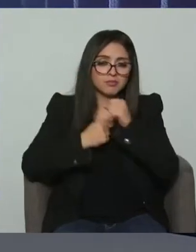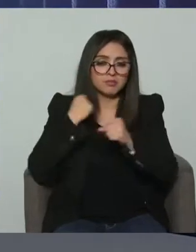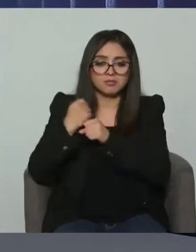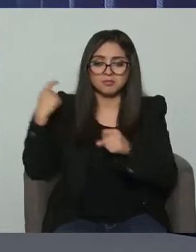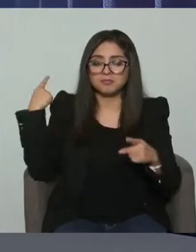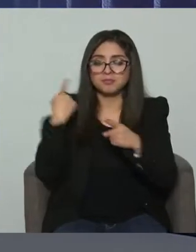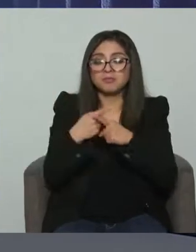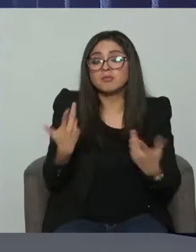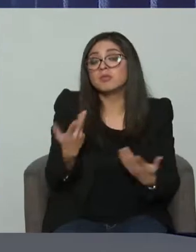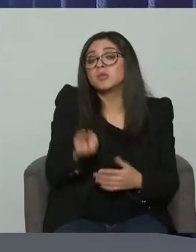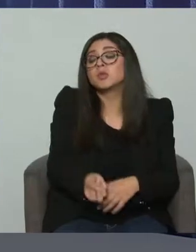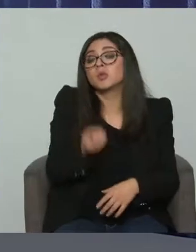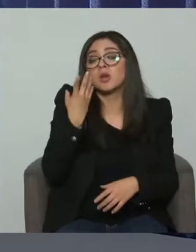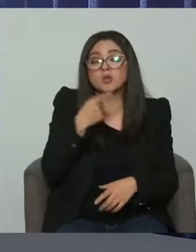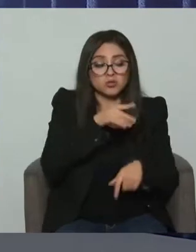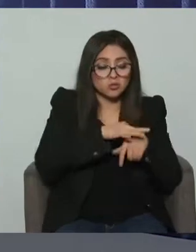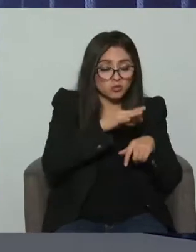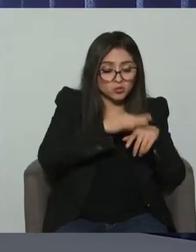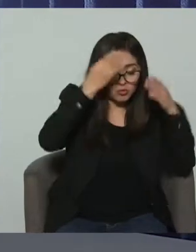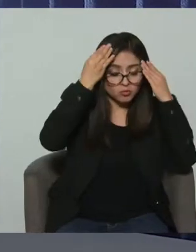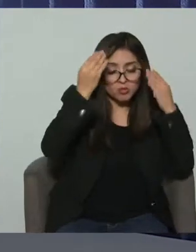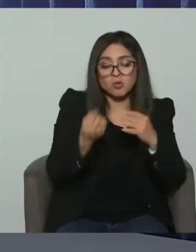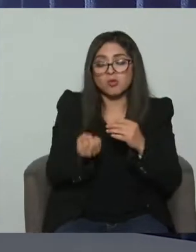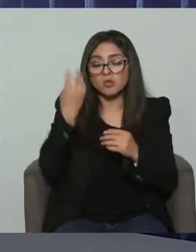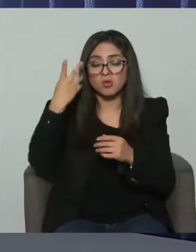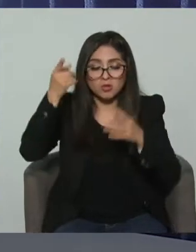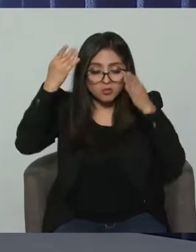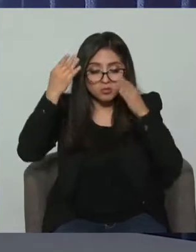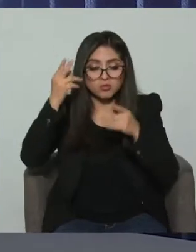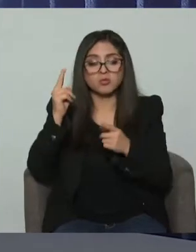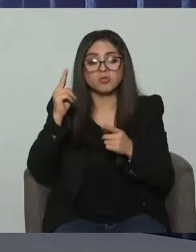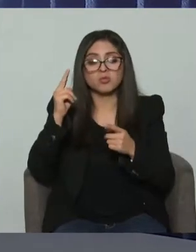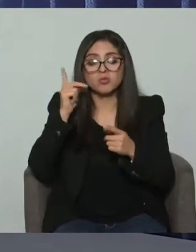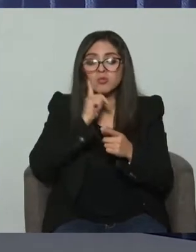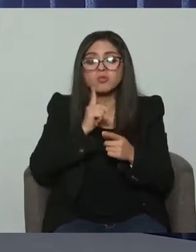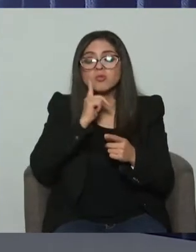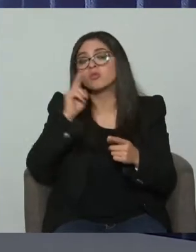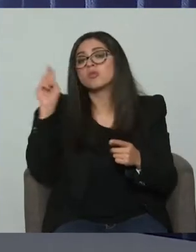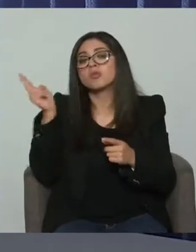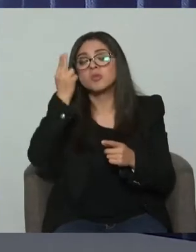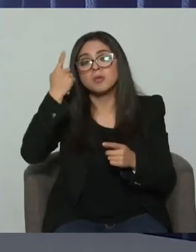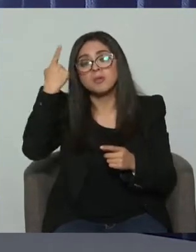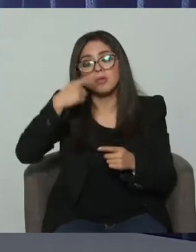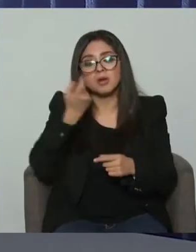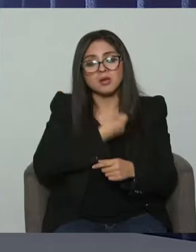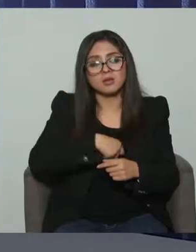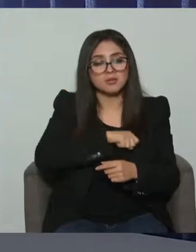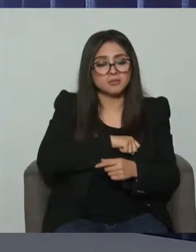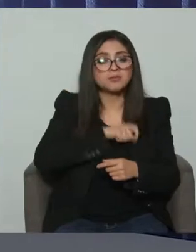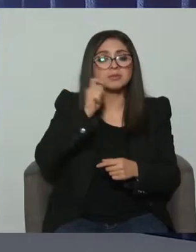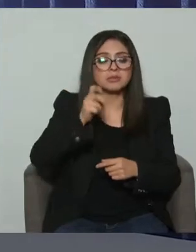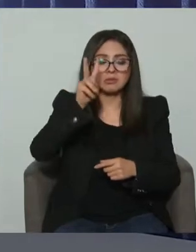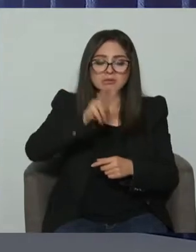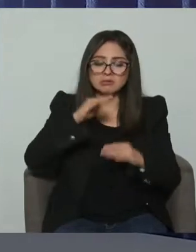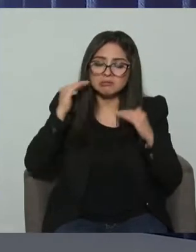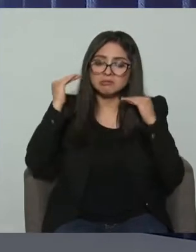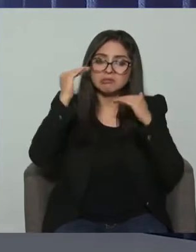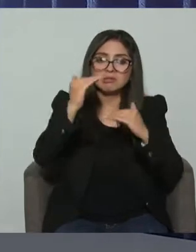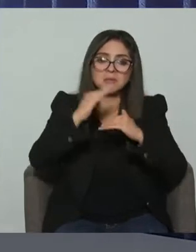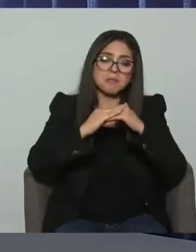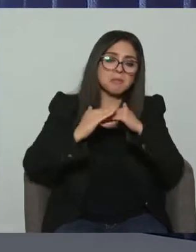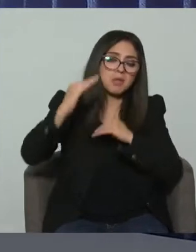ver cuántos médicos y enfermeras podrá formar esta Universidad de la Salud. Pues bueno, pues ya lo veremos, la meta es grande, pero sin duda